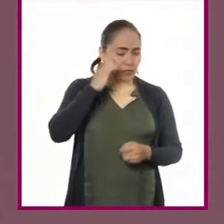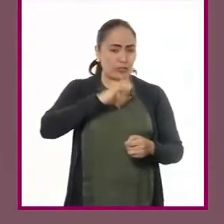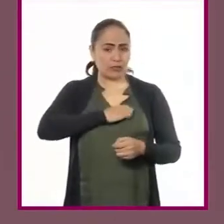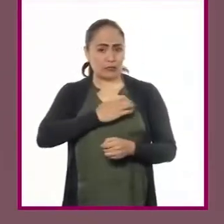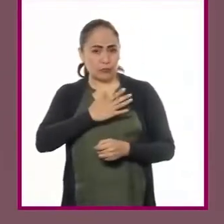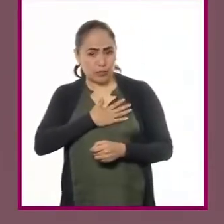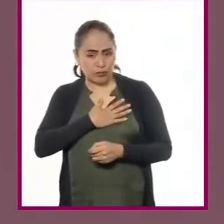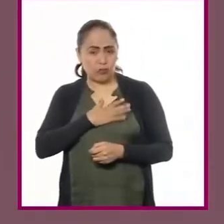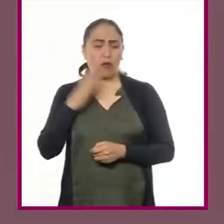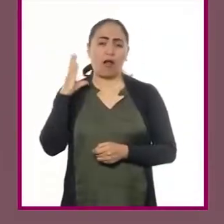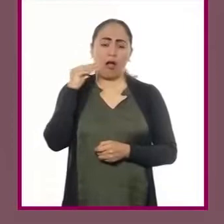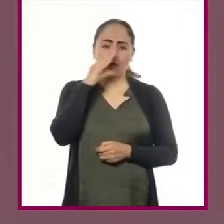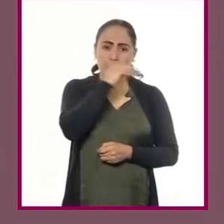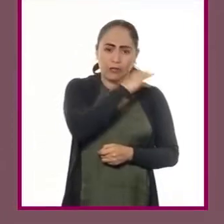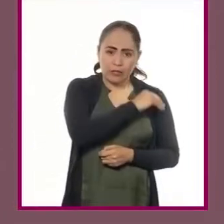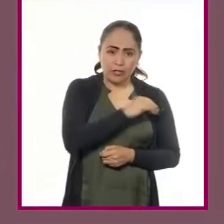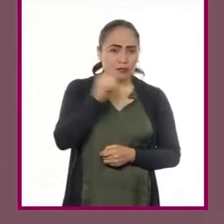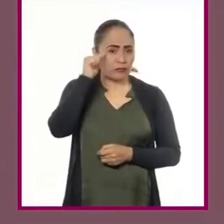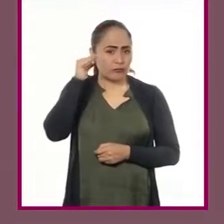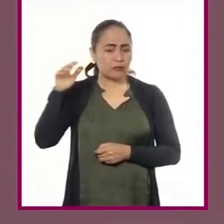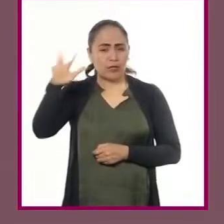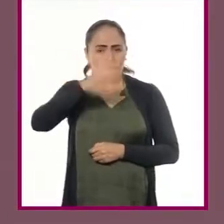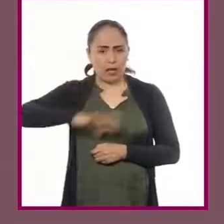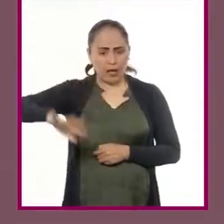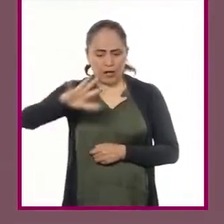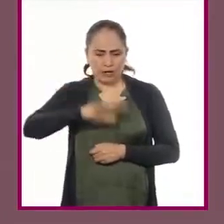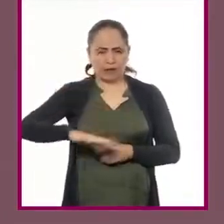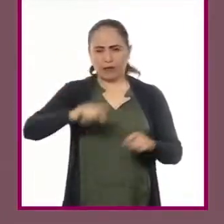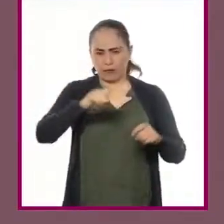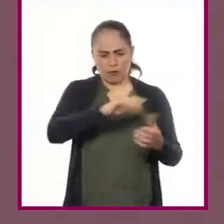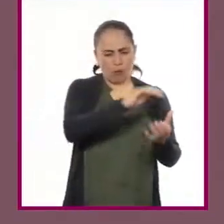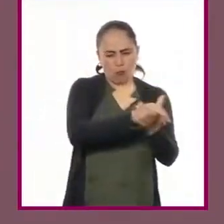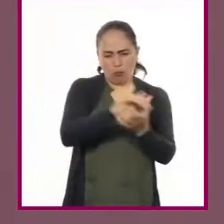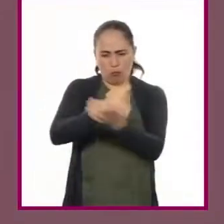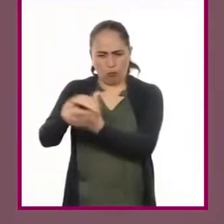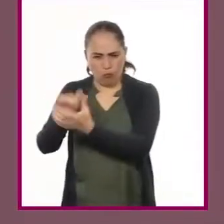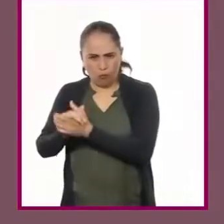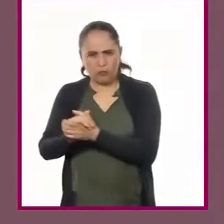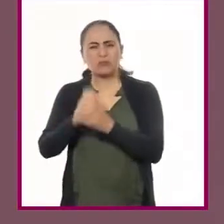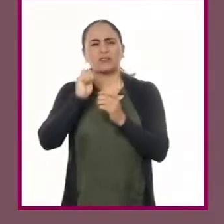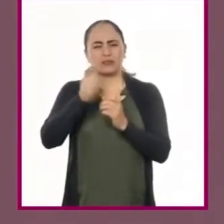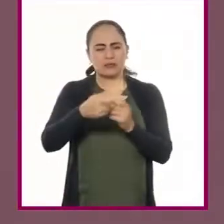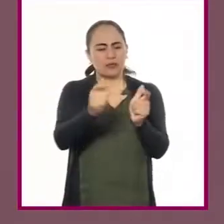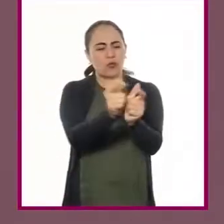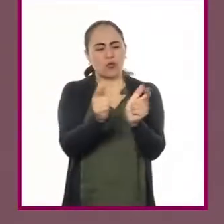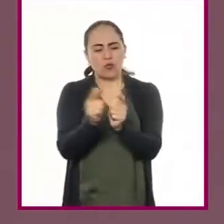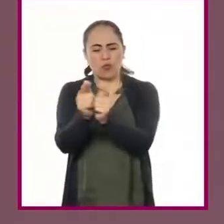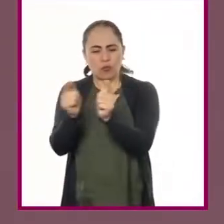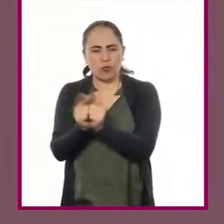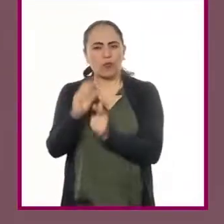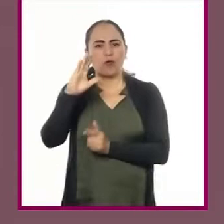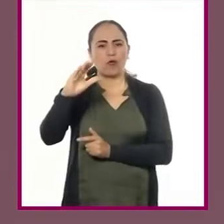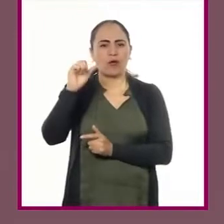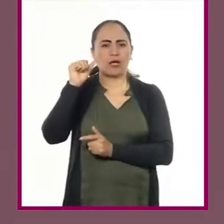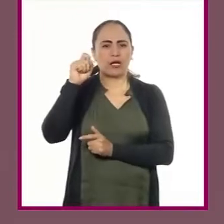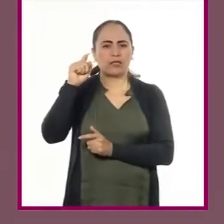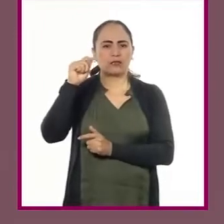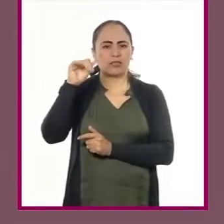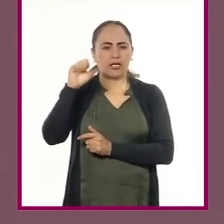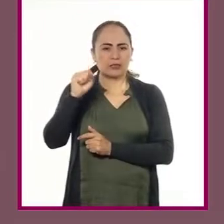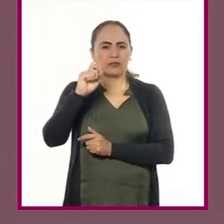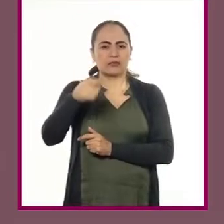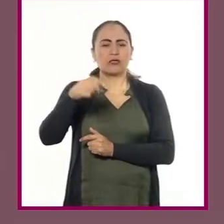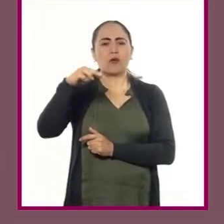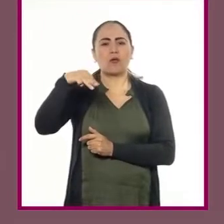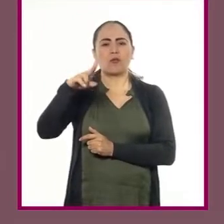españoles, africanos y asiáticos dio origen a las castas. Estas estaban integradas por